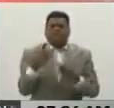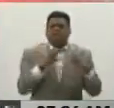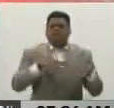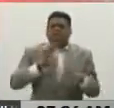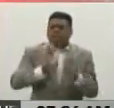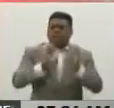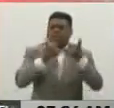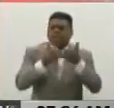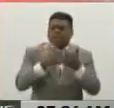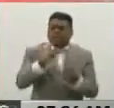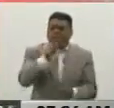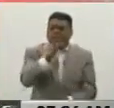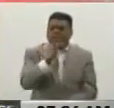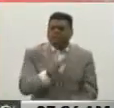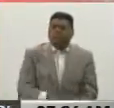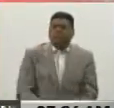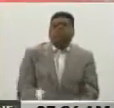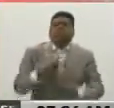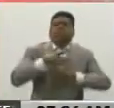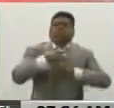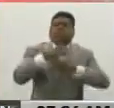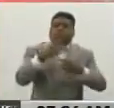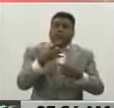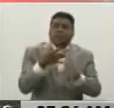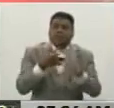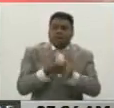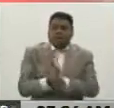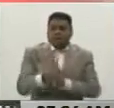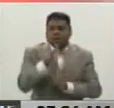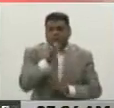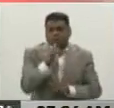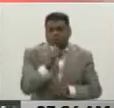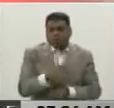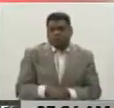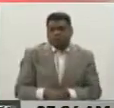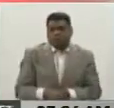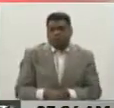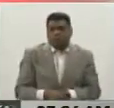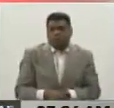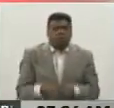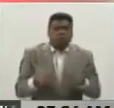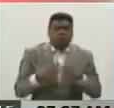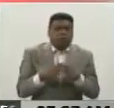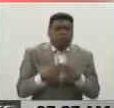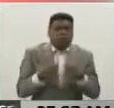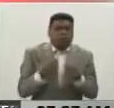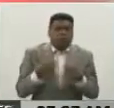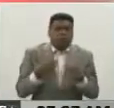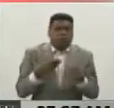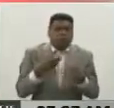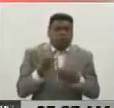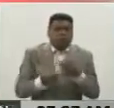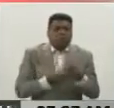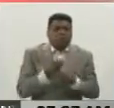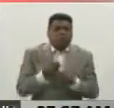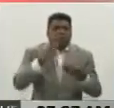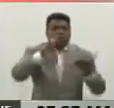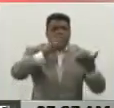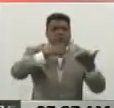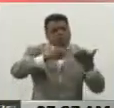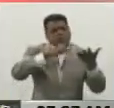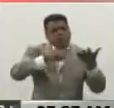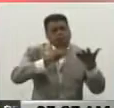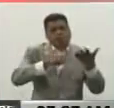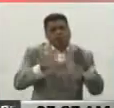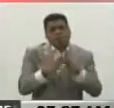la matriz de opinión, y siempre la intencionalidad que se tiene a la hora de emitir algún comentario a través de los medios de comunicación. ¿Cómo va a ser ese proceso metodológico del